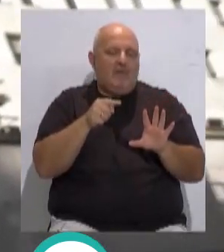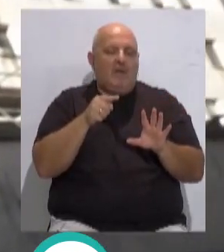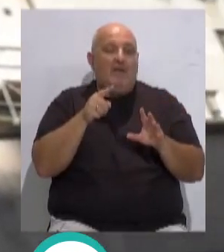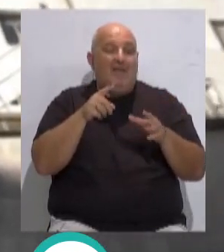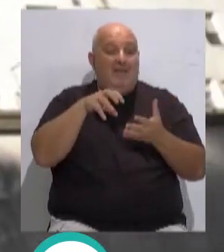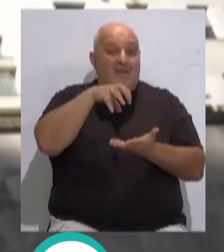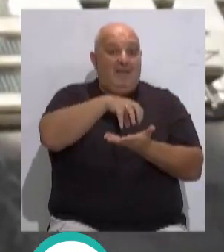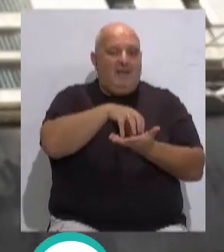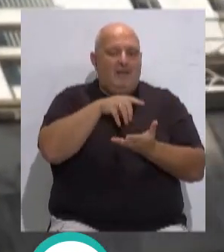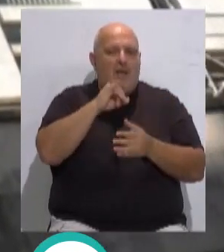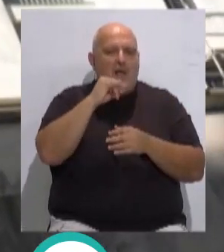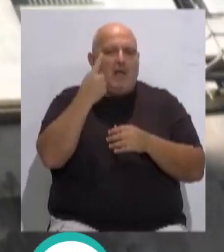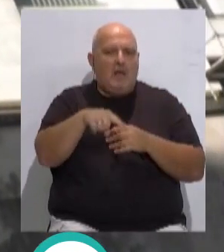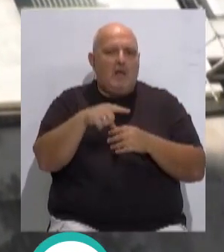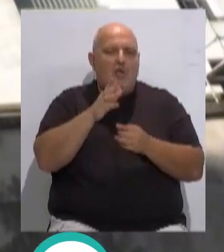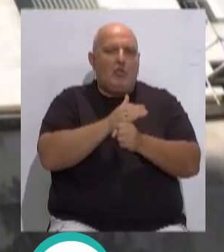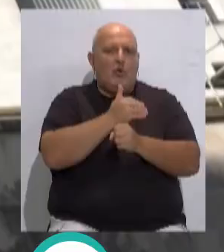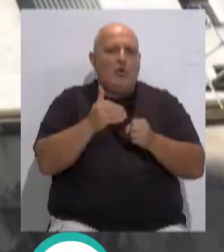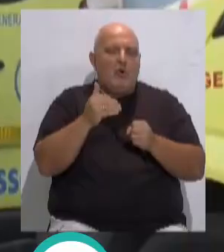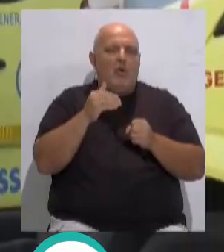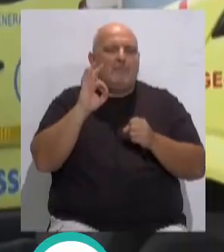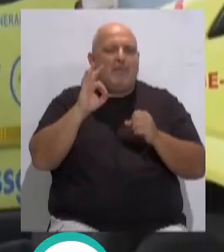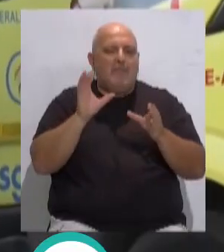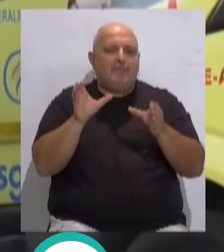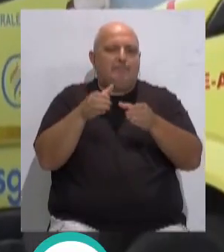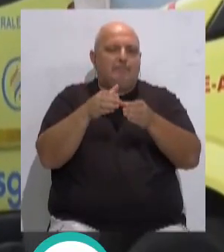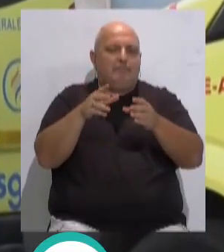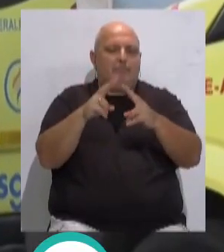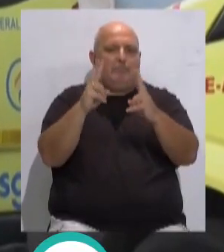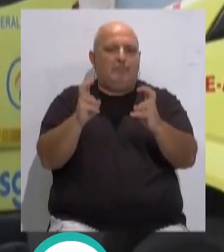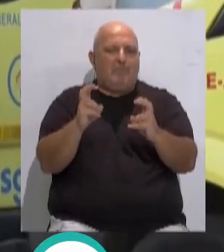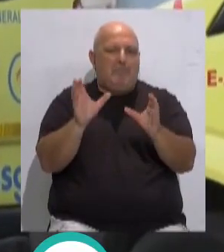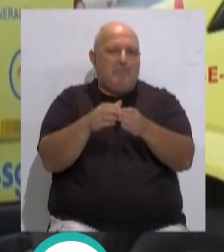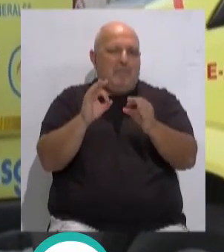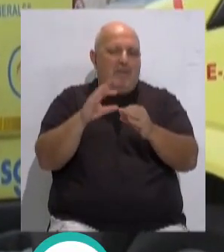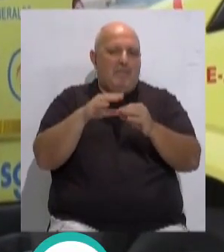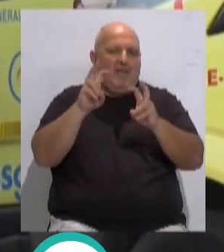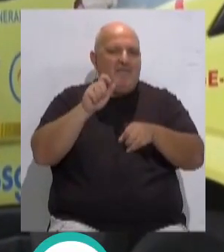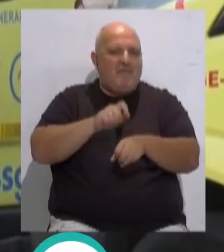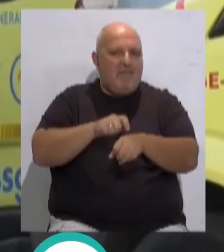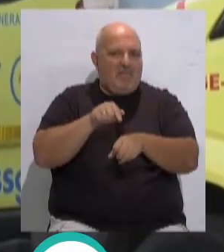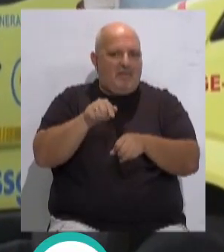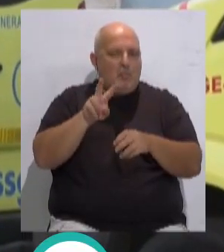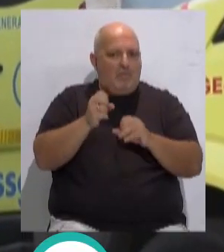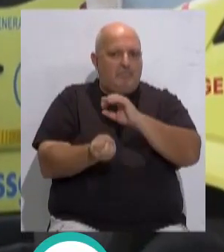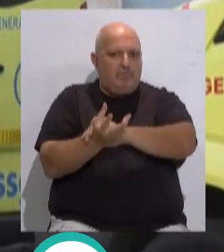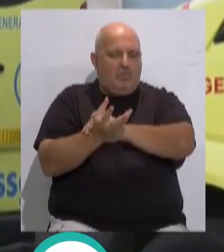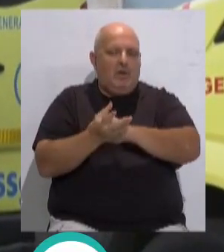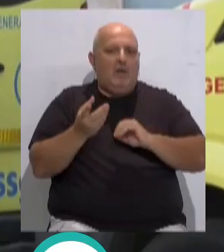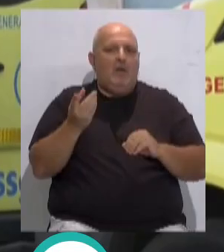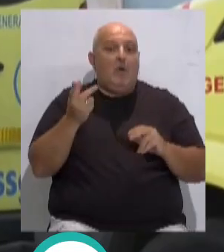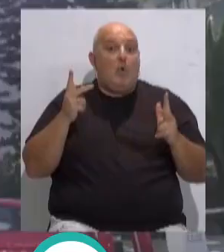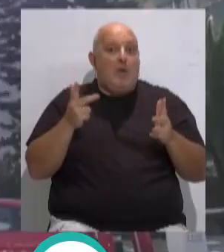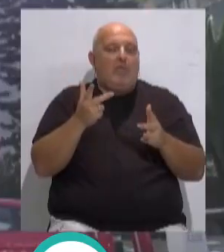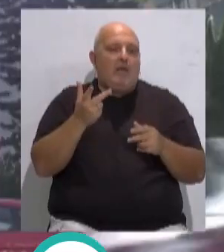dependencias contarán con zonas de aislamiento y de estudio para los afectados por esta enfermedad. Con el regreso de